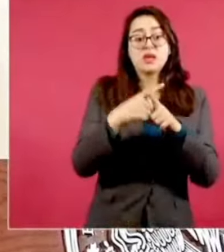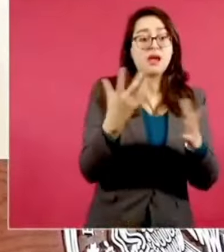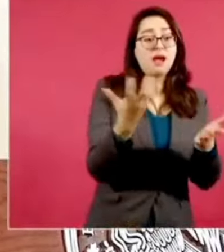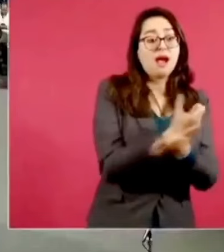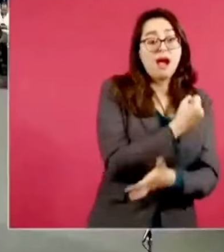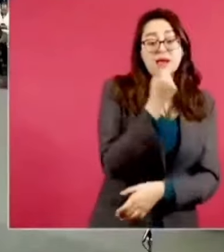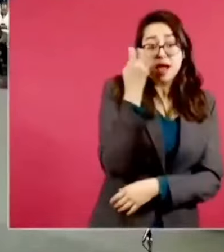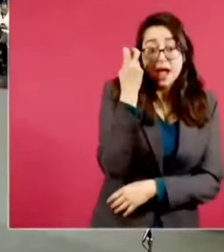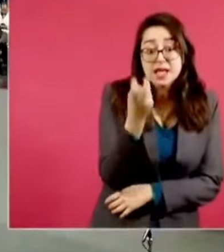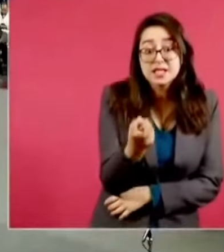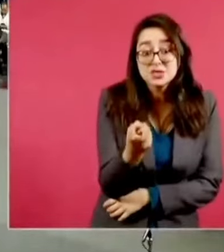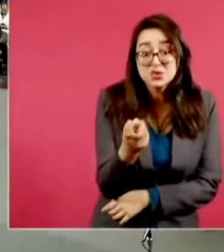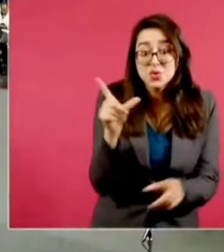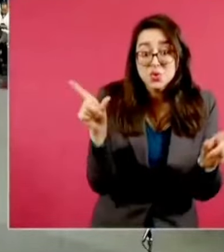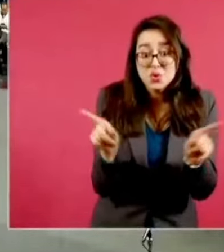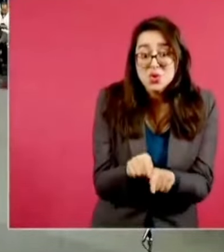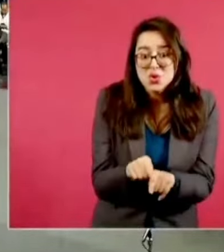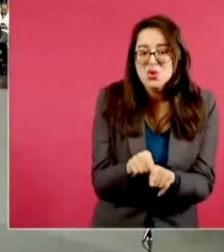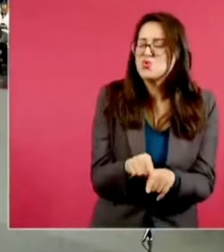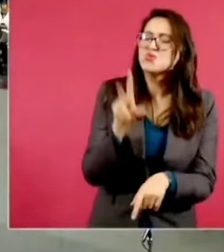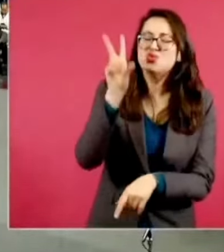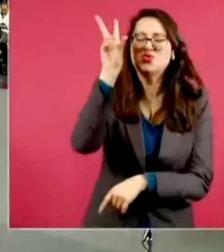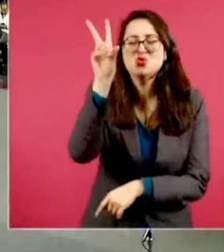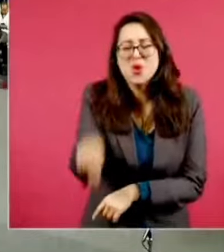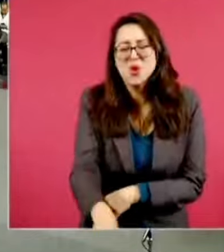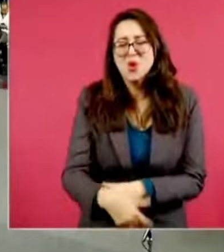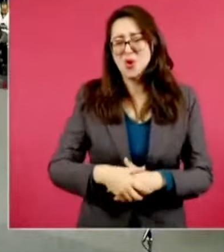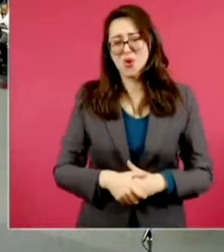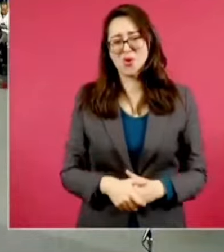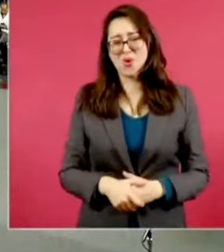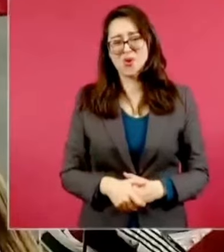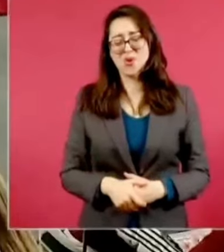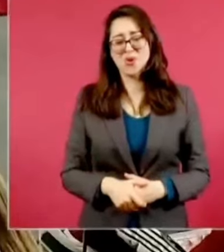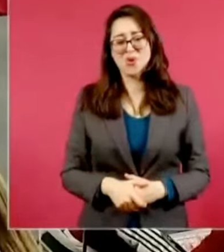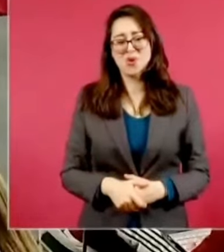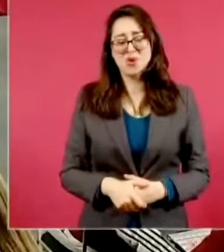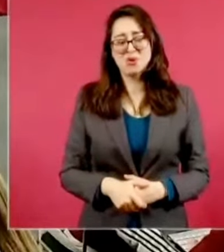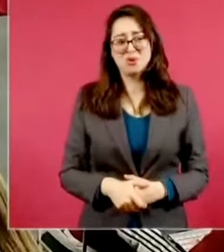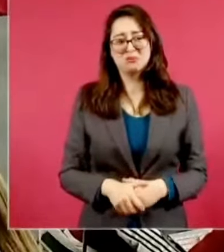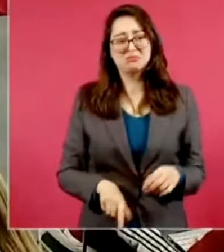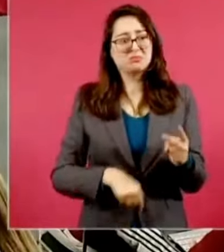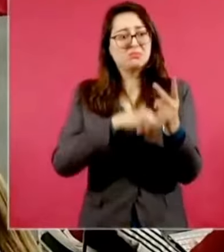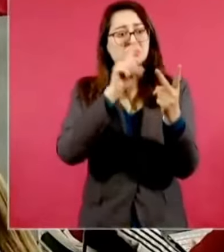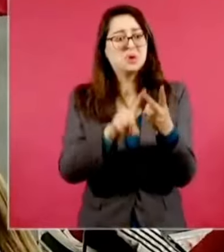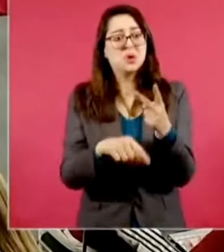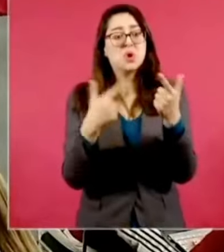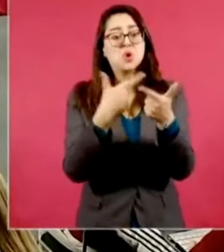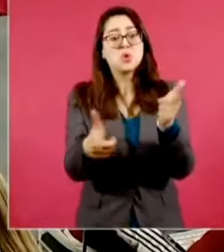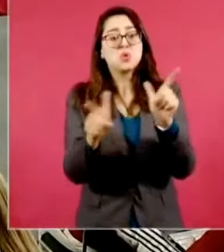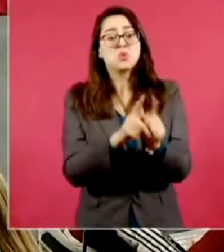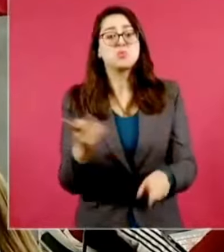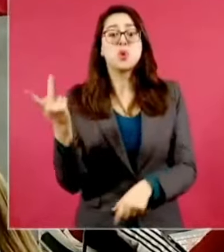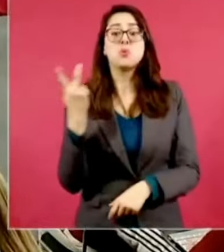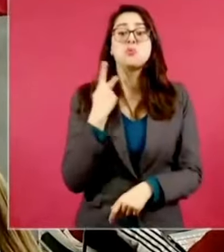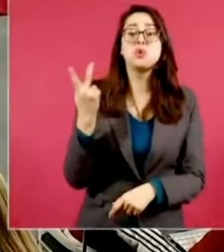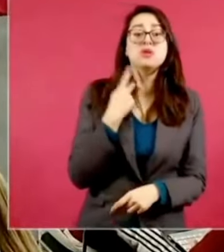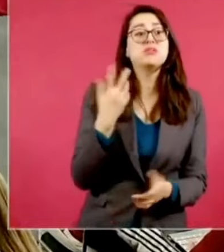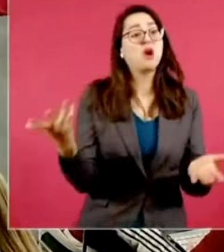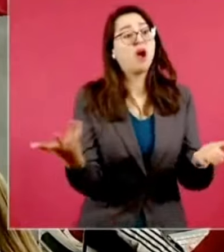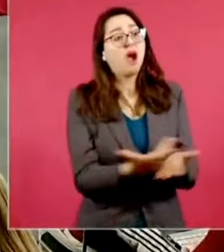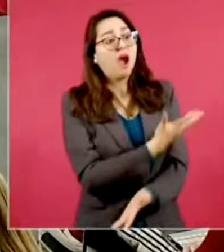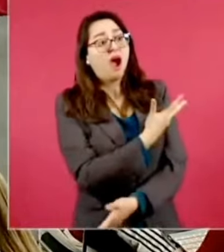ni es solo para ver qué partido o qué alianza,